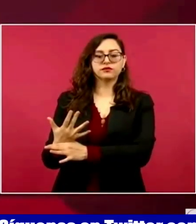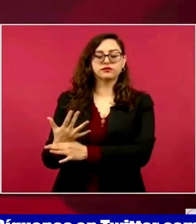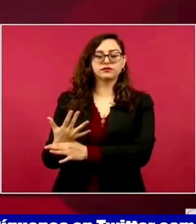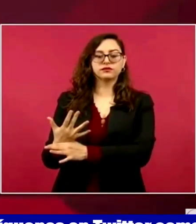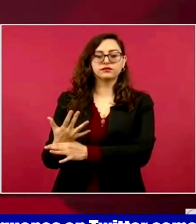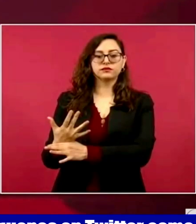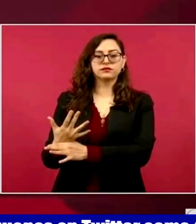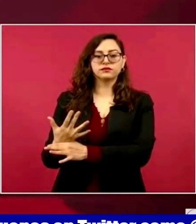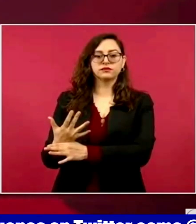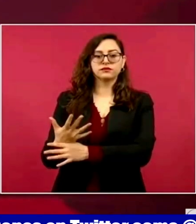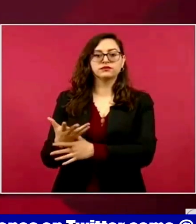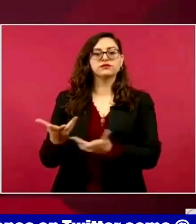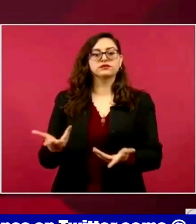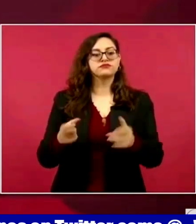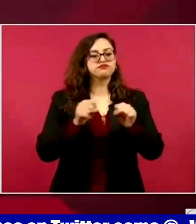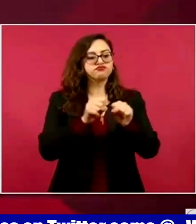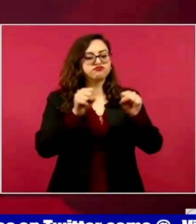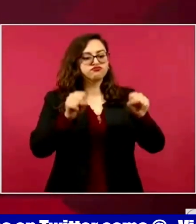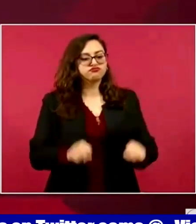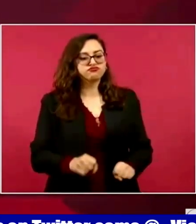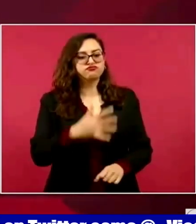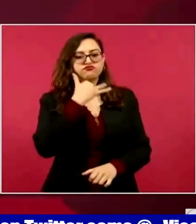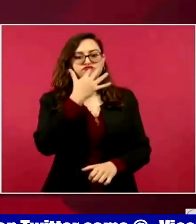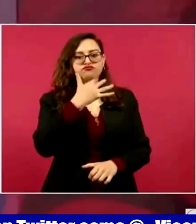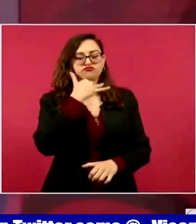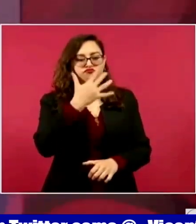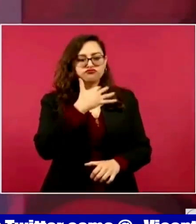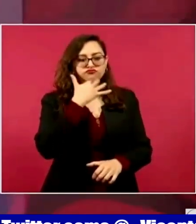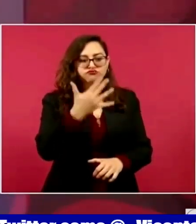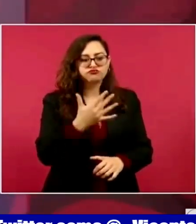reactivar todo el sistema anticorrupción.